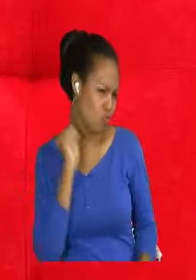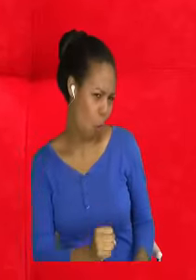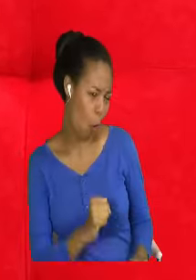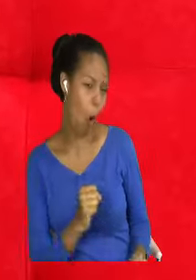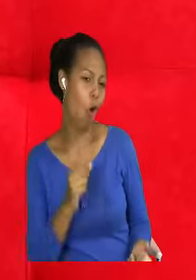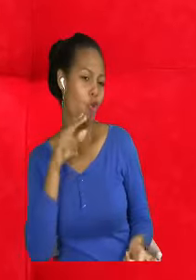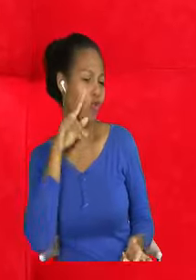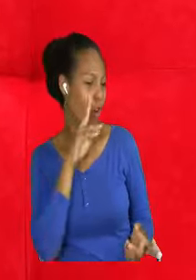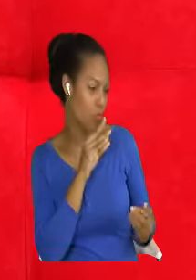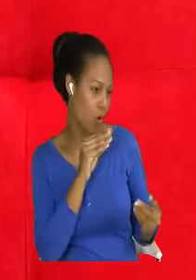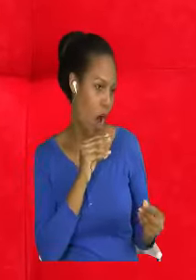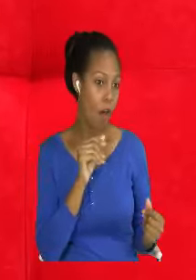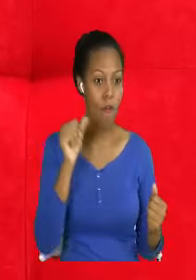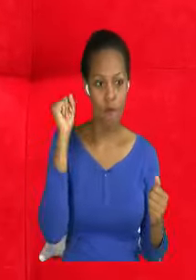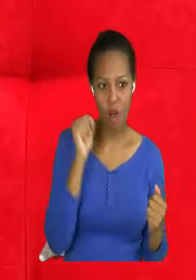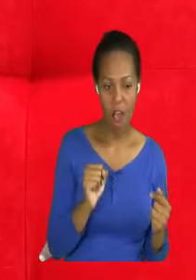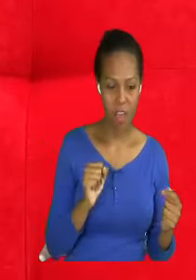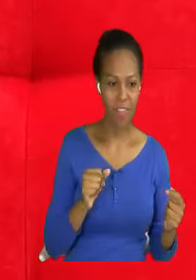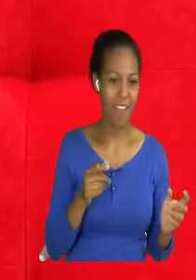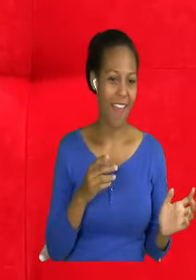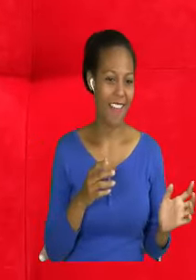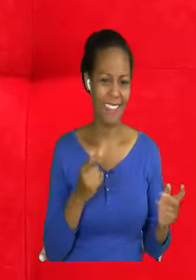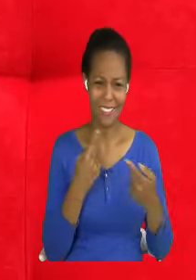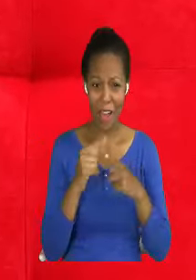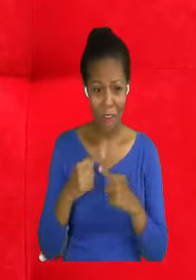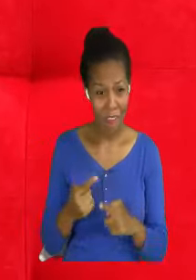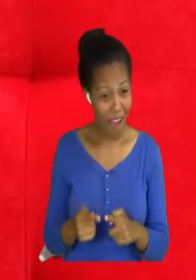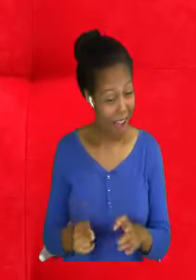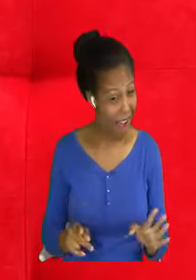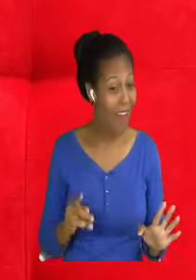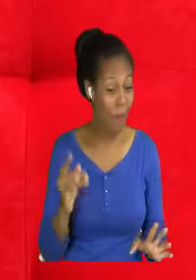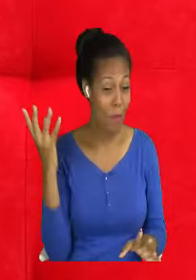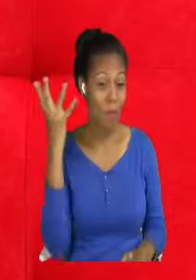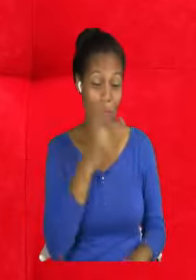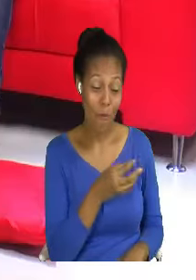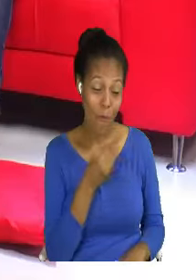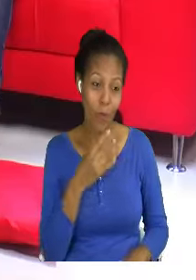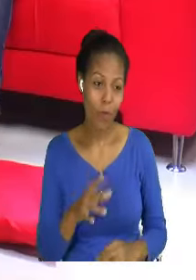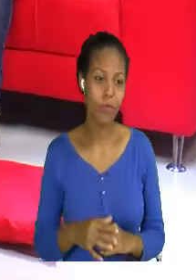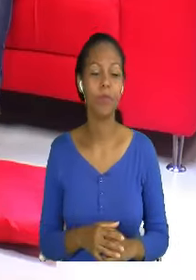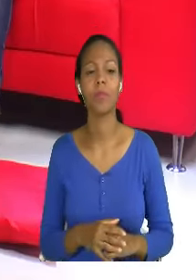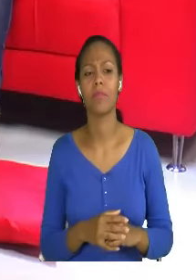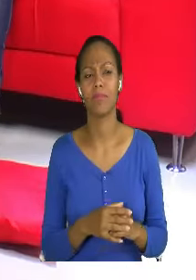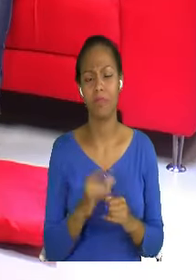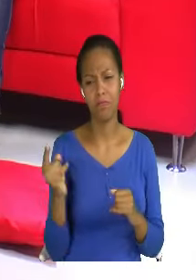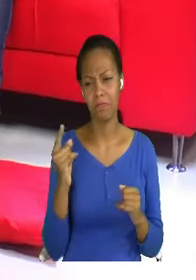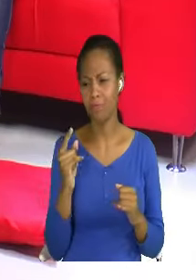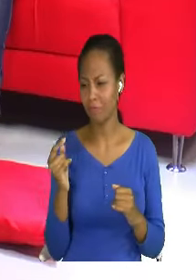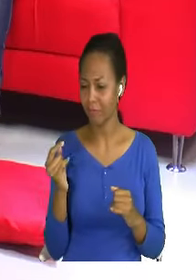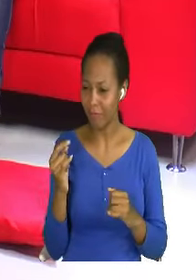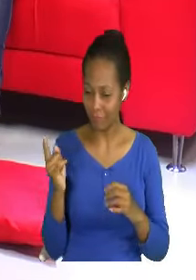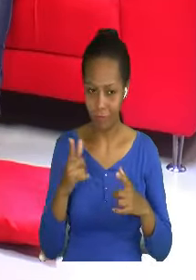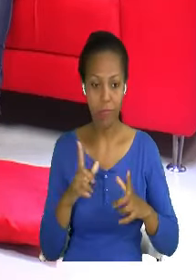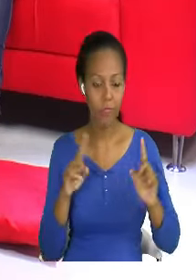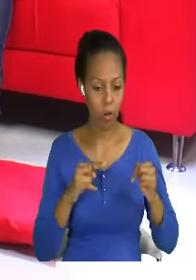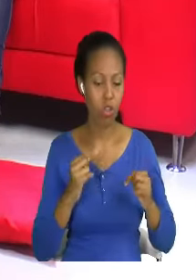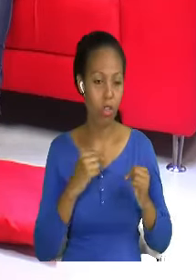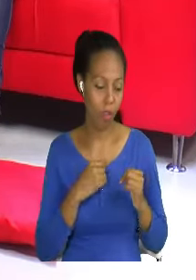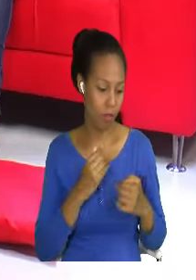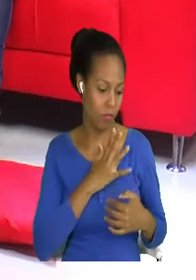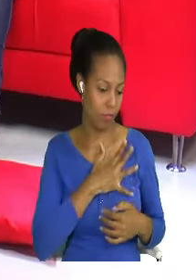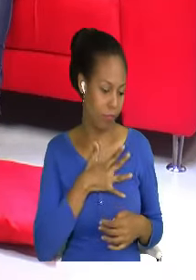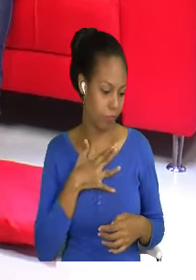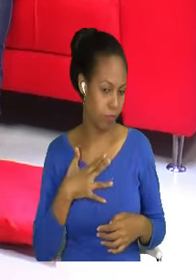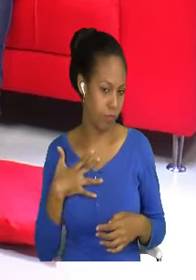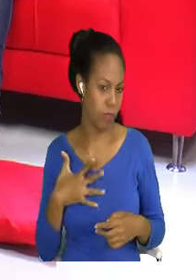estampados fuertes, animal print, nuestros diseños van cargados de muchos encajes, algunos traen aplicaciones,